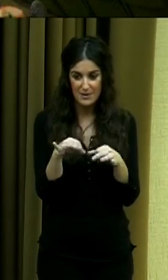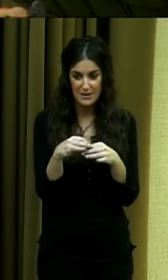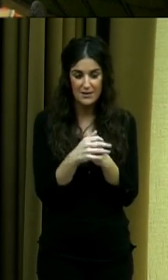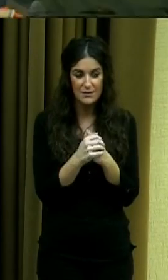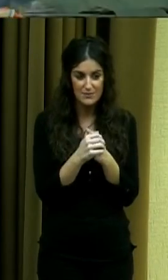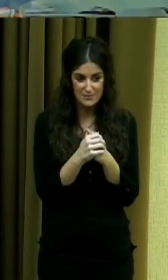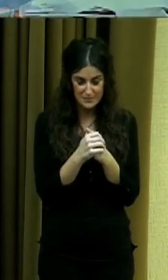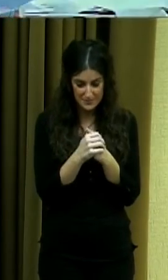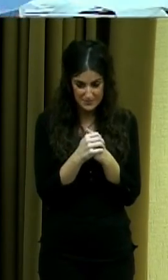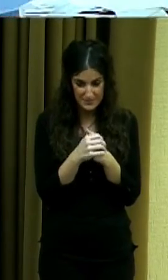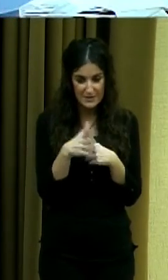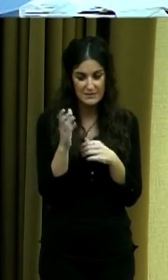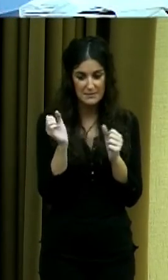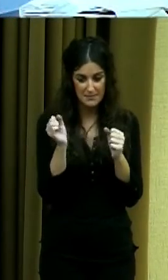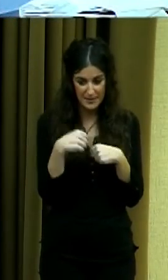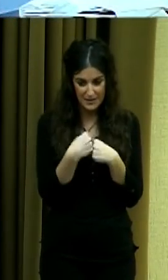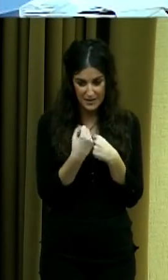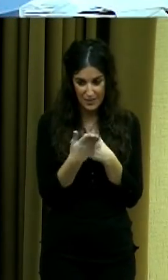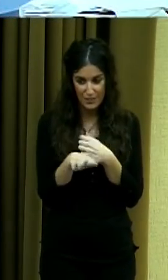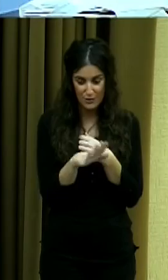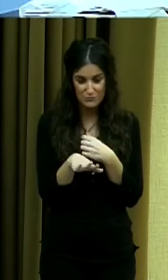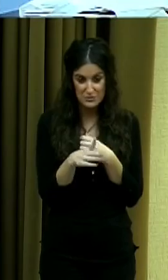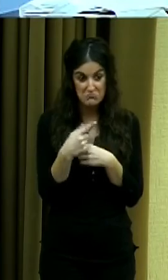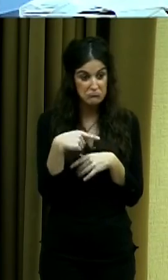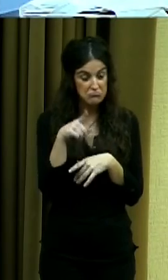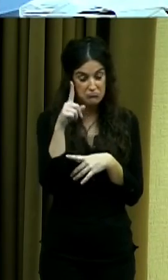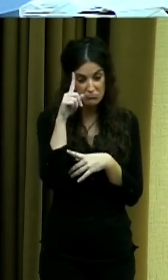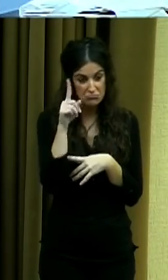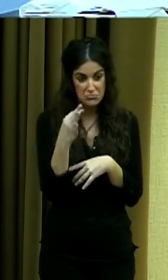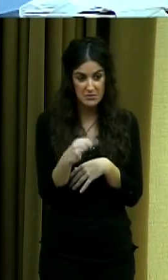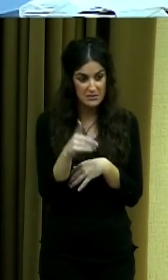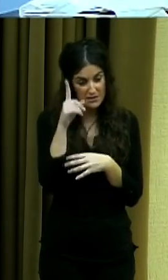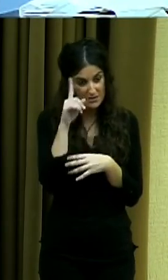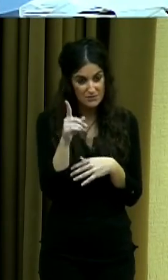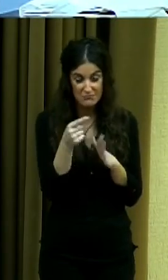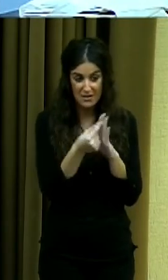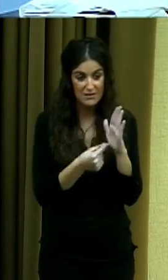Ah, bien. ¿Qué dónde? Pues la verdad es que no tengo datos al respecto.